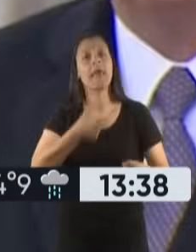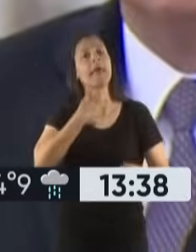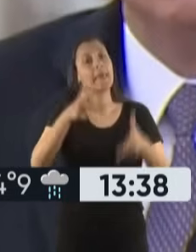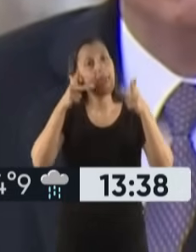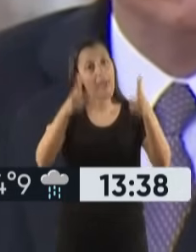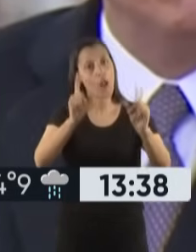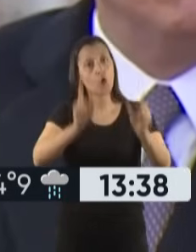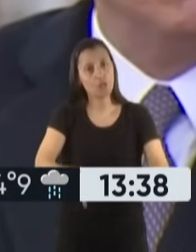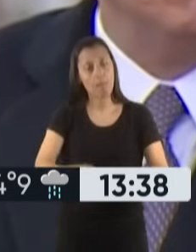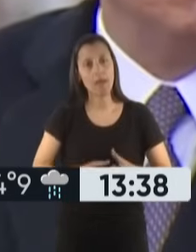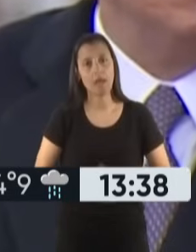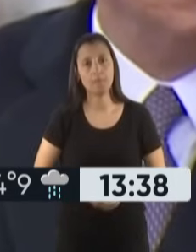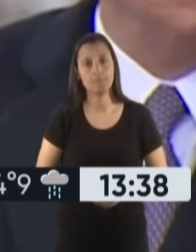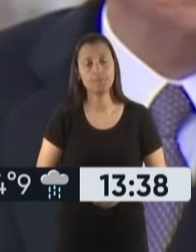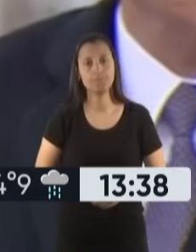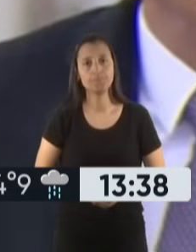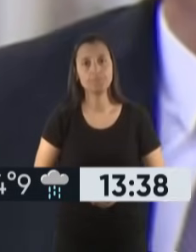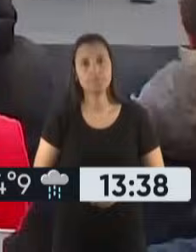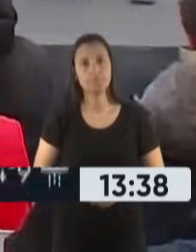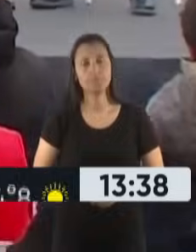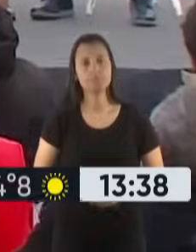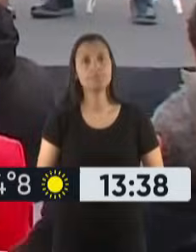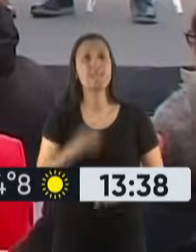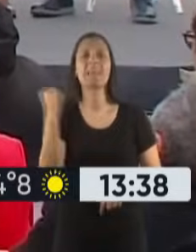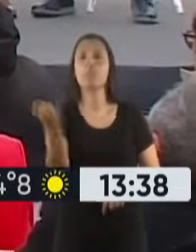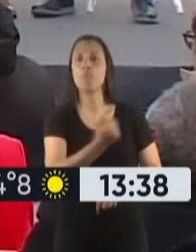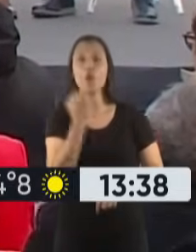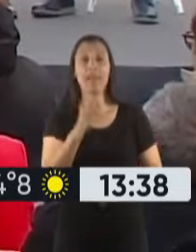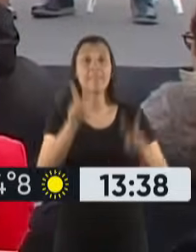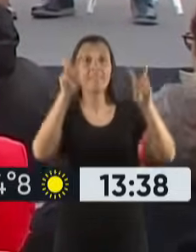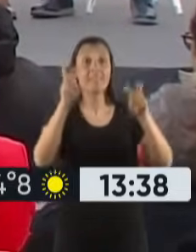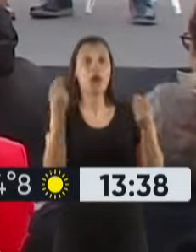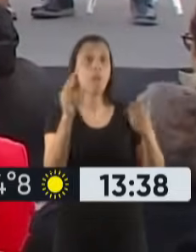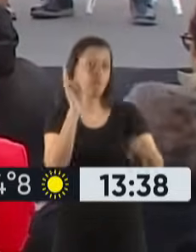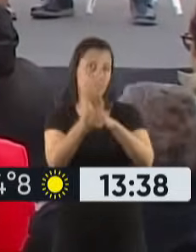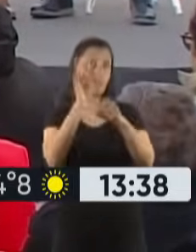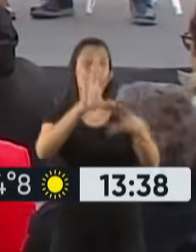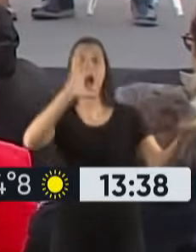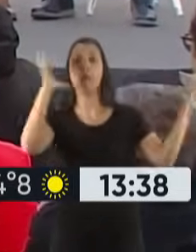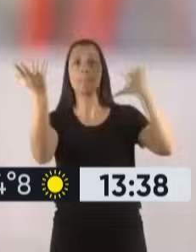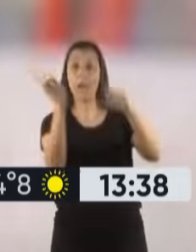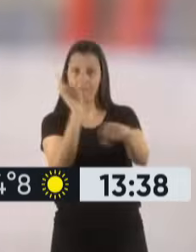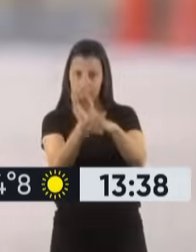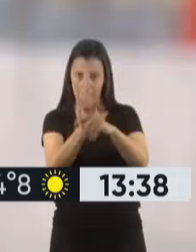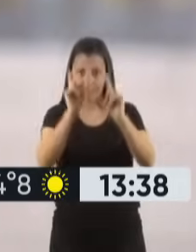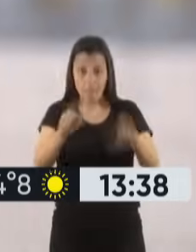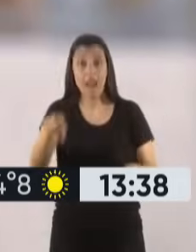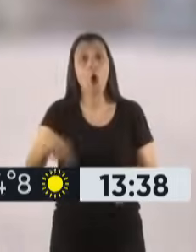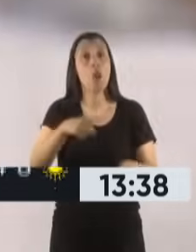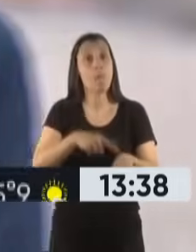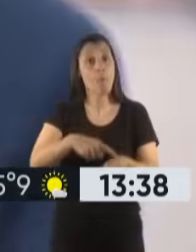decirles, además, de la importancia en términos de cuidado del medio ambiente. En un país en